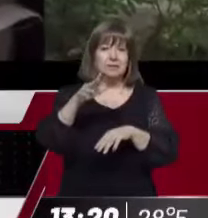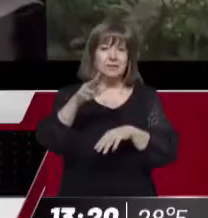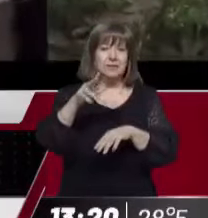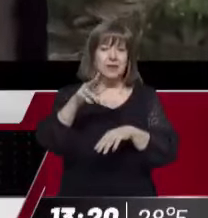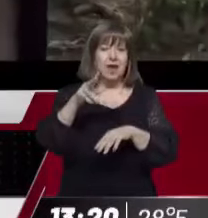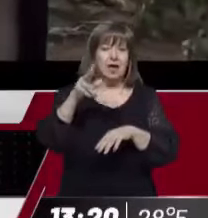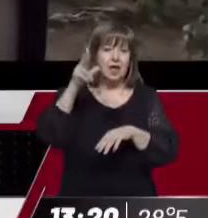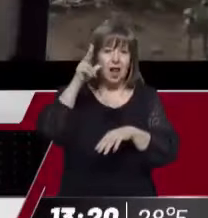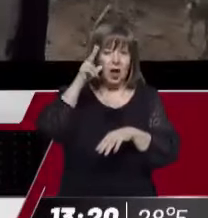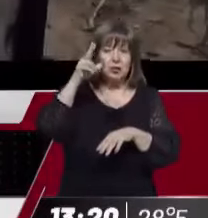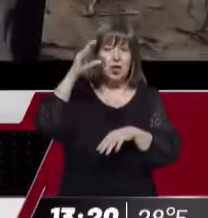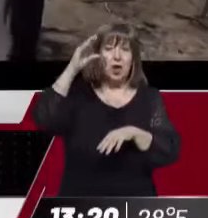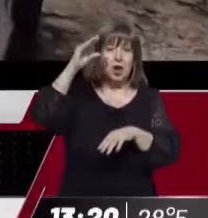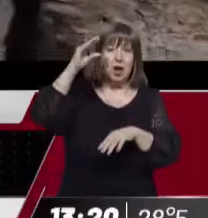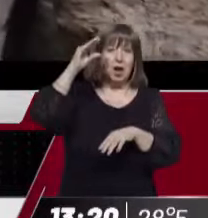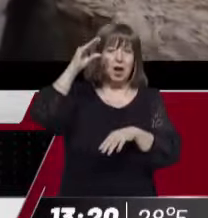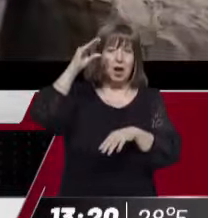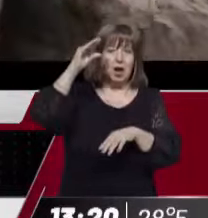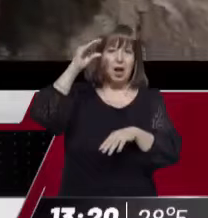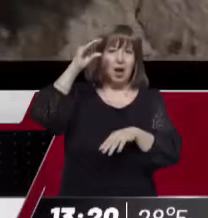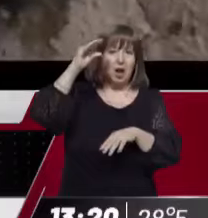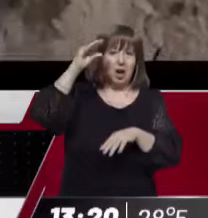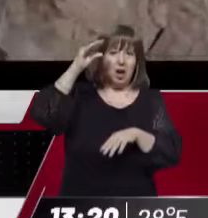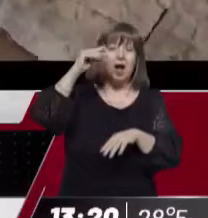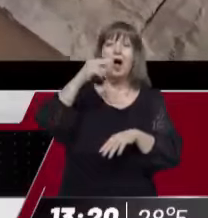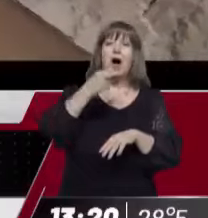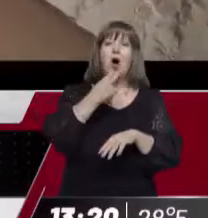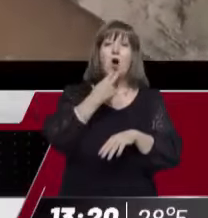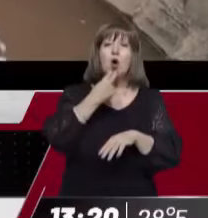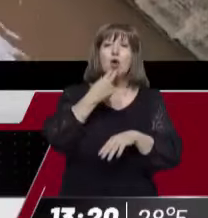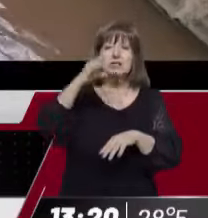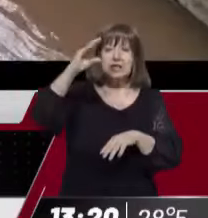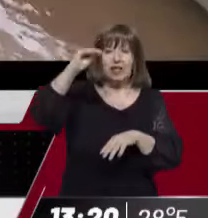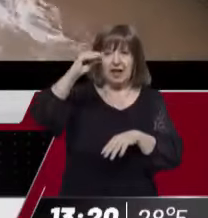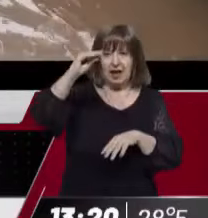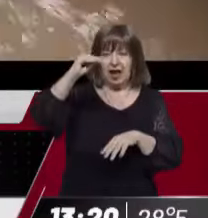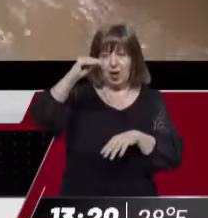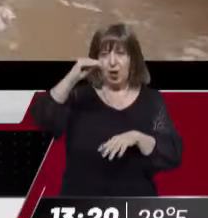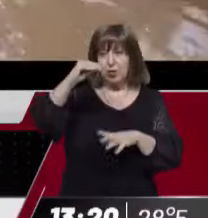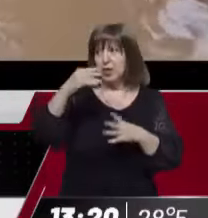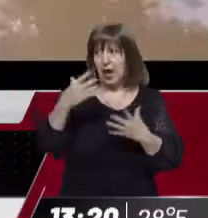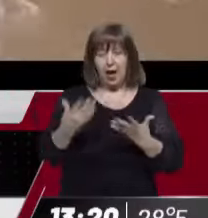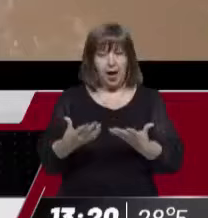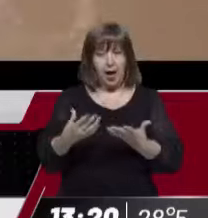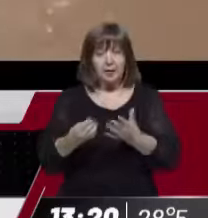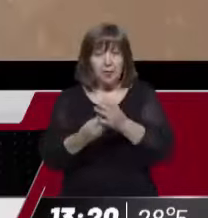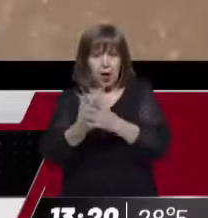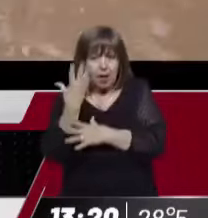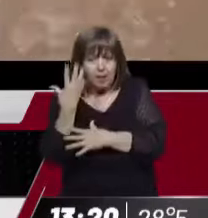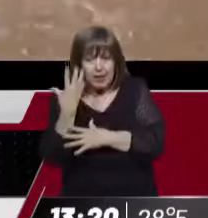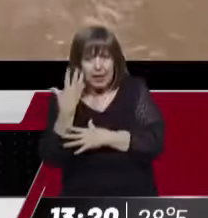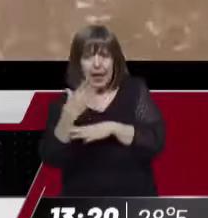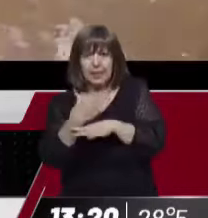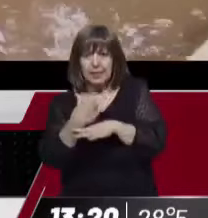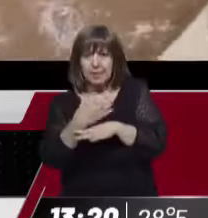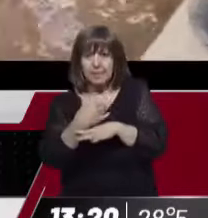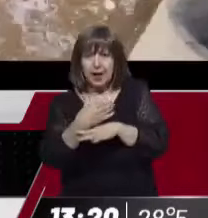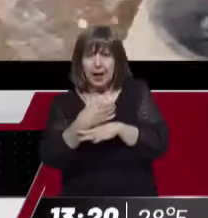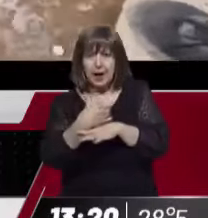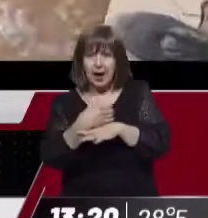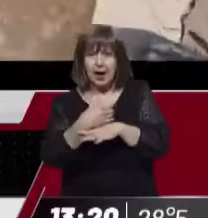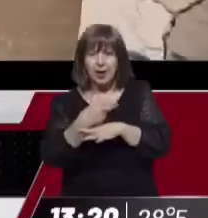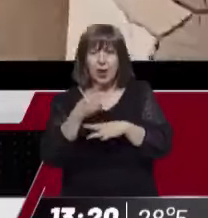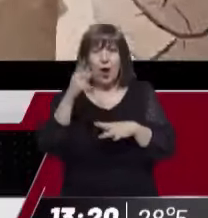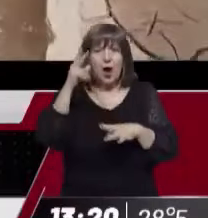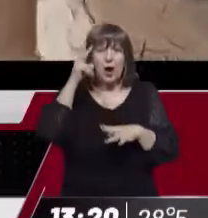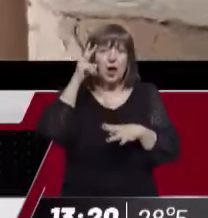las 12? 11. ¿12 de la noche? Sí, para... Bueno, bien temprano a la mañana y después de las 8 de la tarde debe